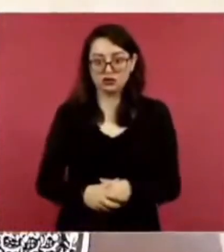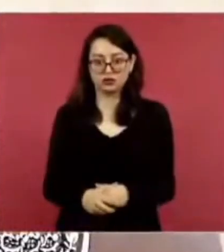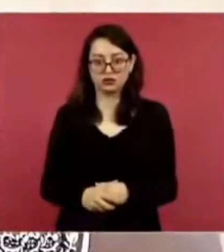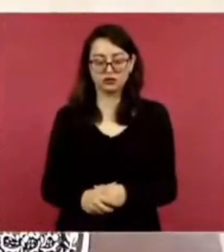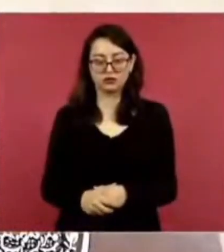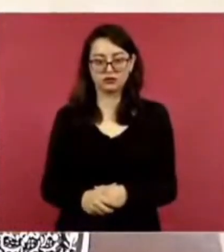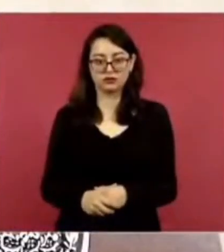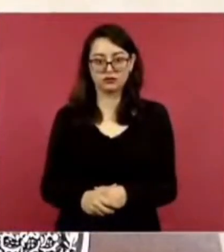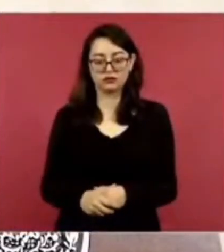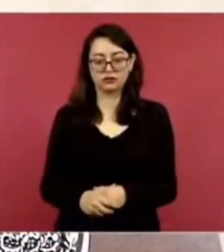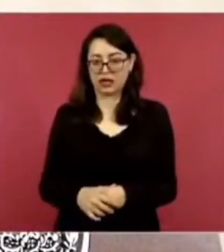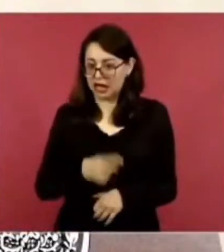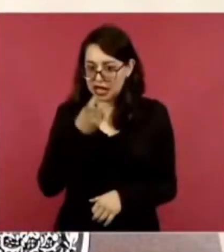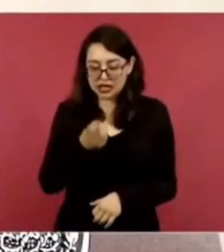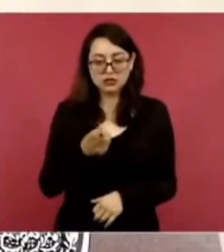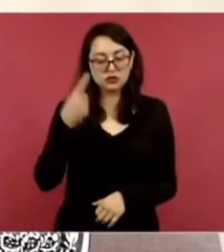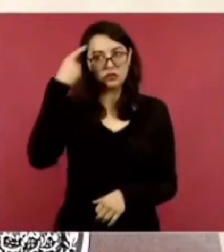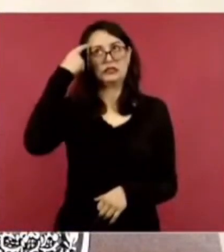permitirlo.